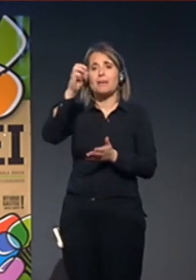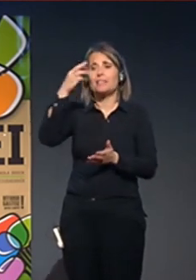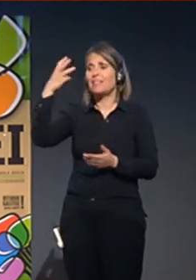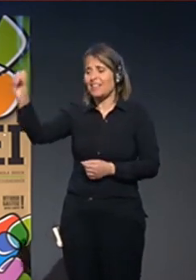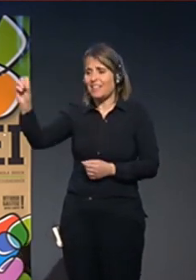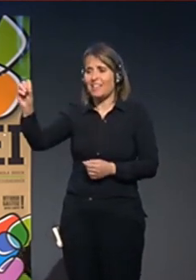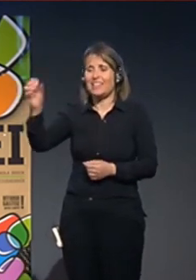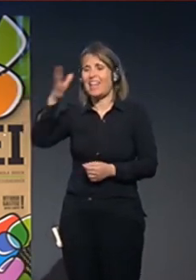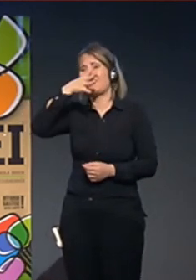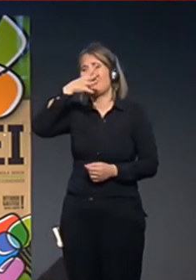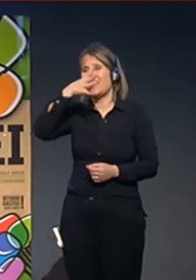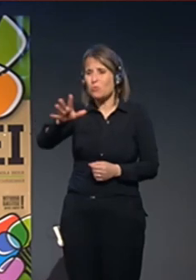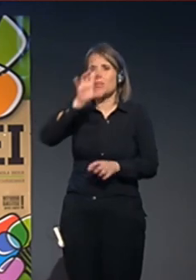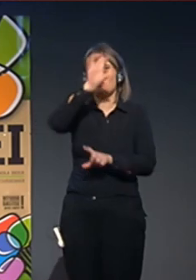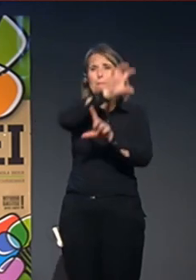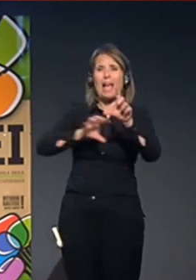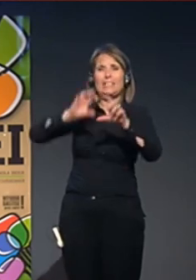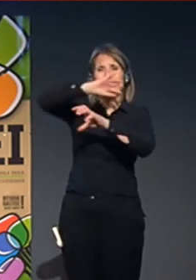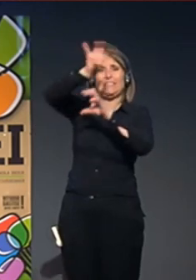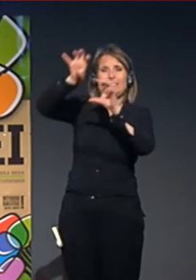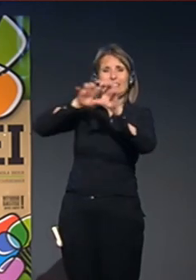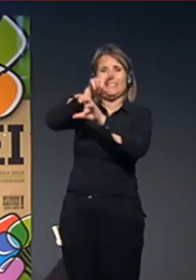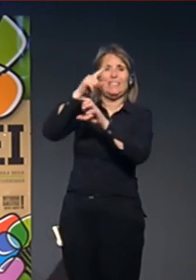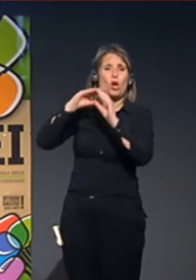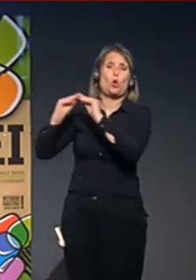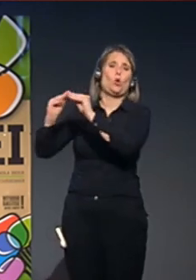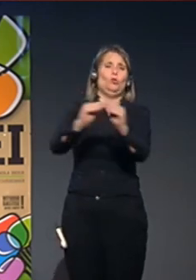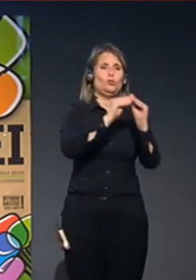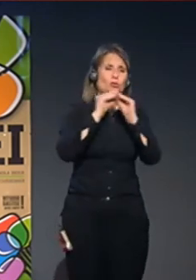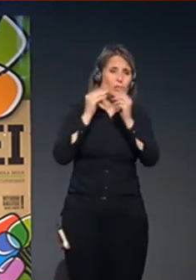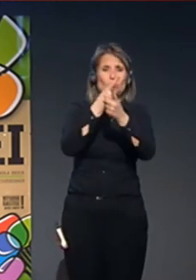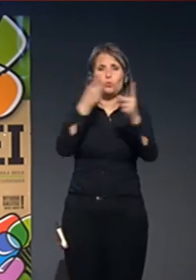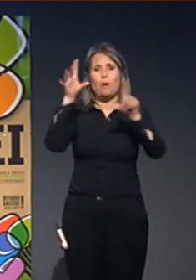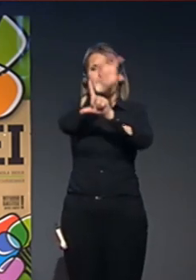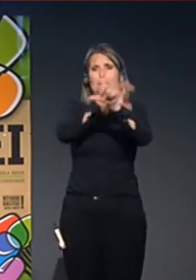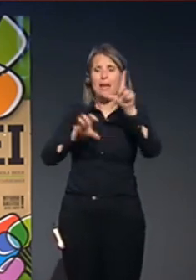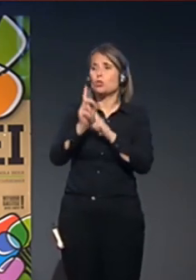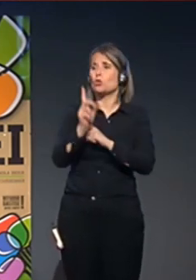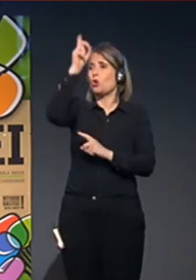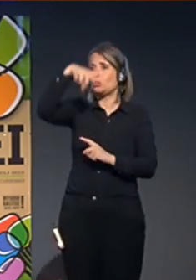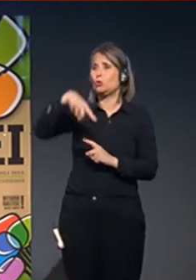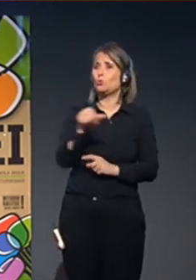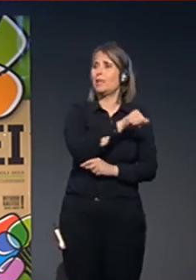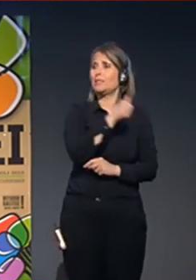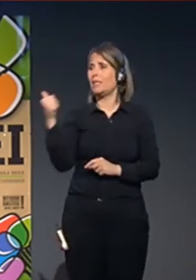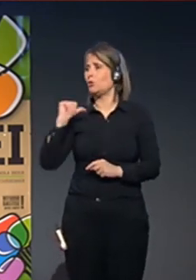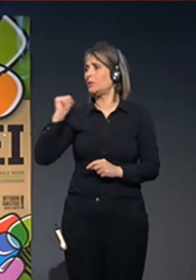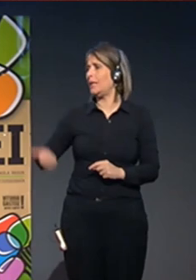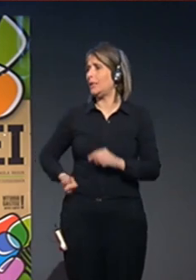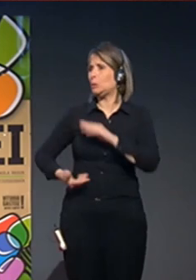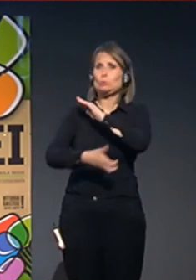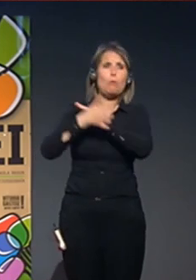que ha sido negociada por todos los países del mundo y consensuada por todos los país del mundo norte sur este oeste ricos y